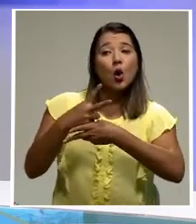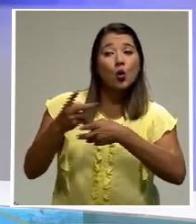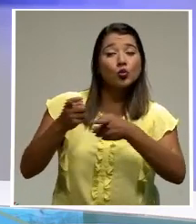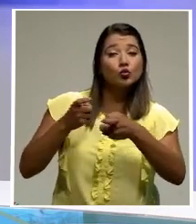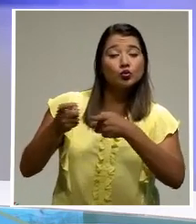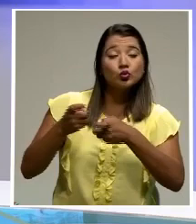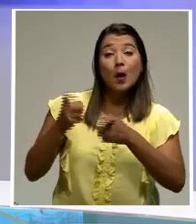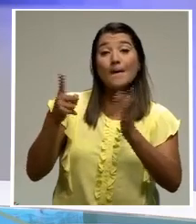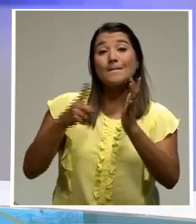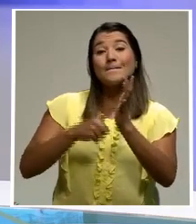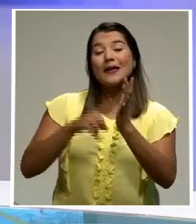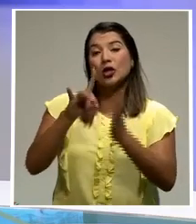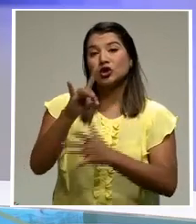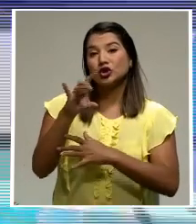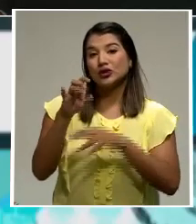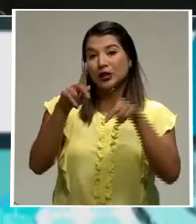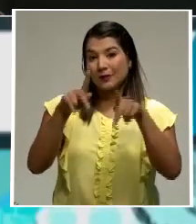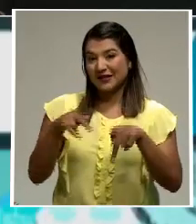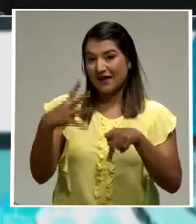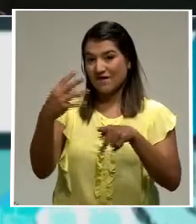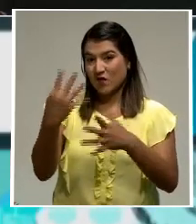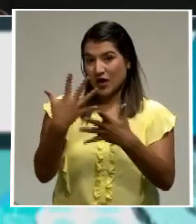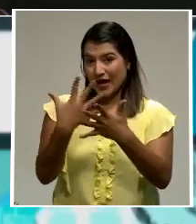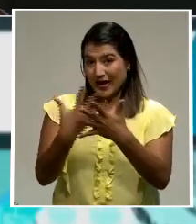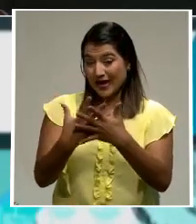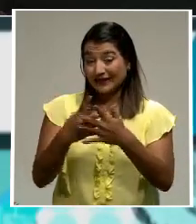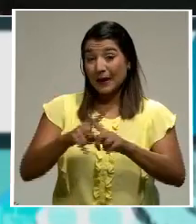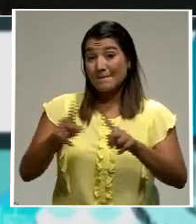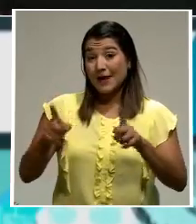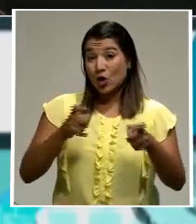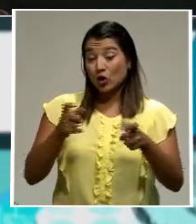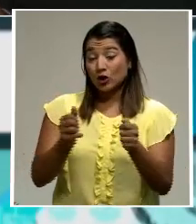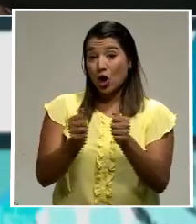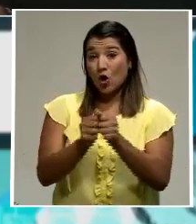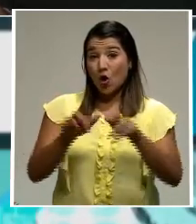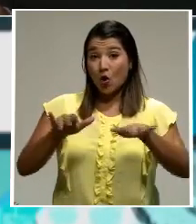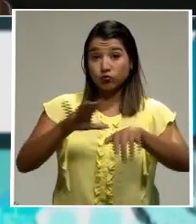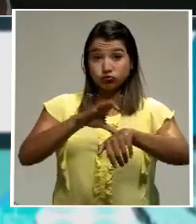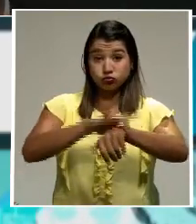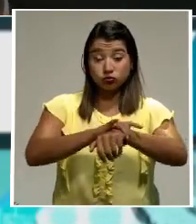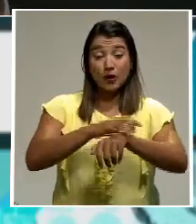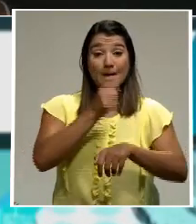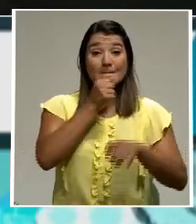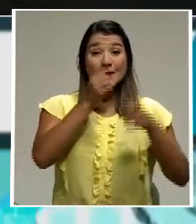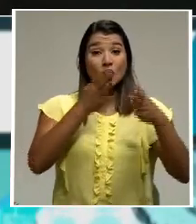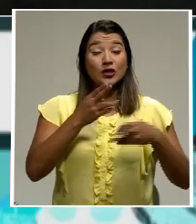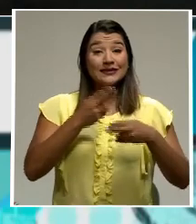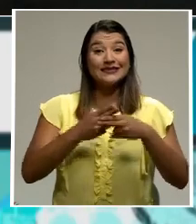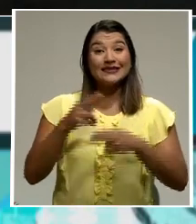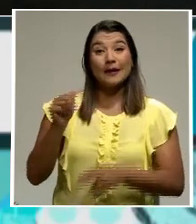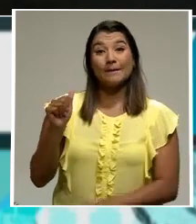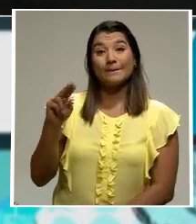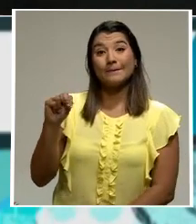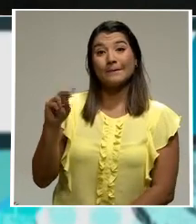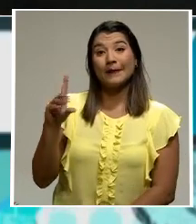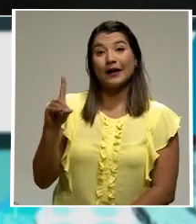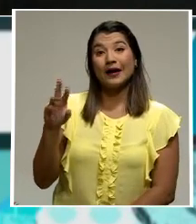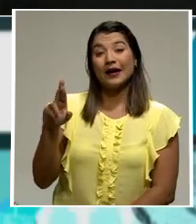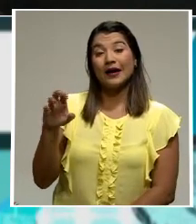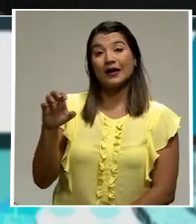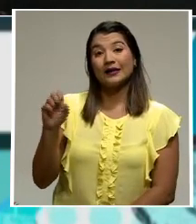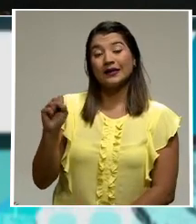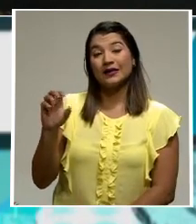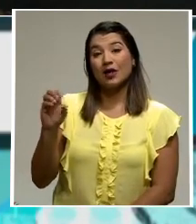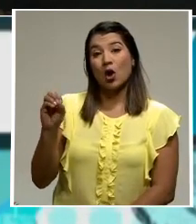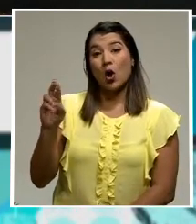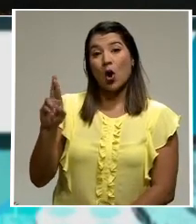libertad. El periodista Andrés Ortiz nos informa. Buenas noches, Andrés. Sorpresiva la medida